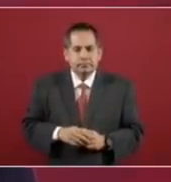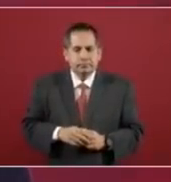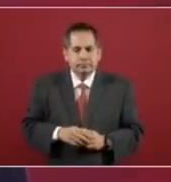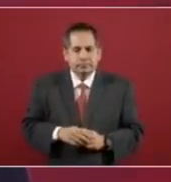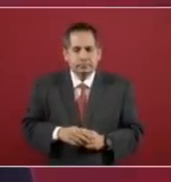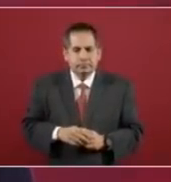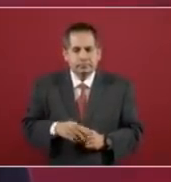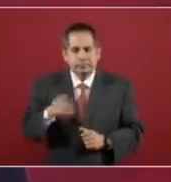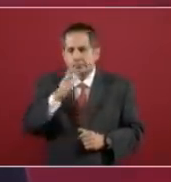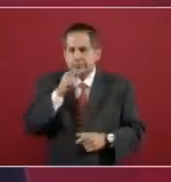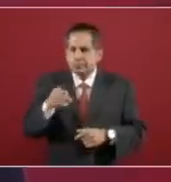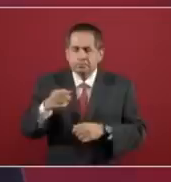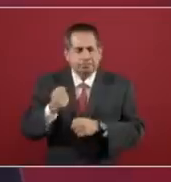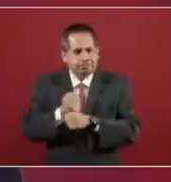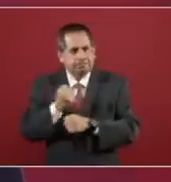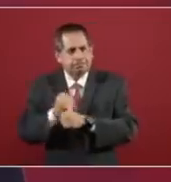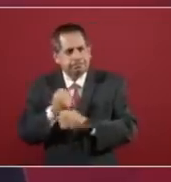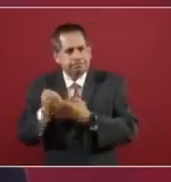prácticas